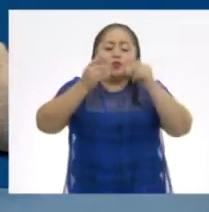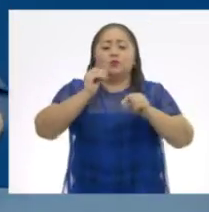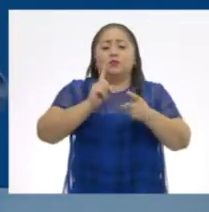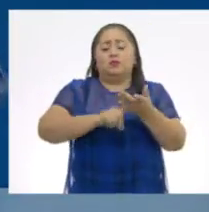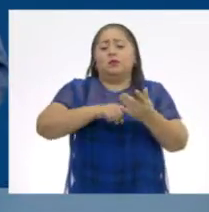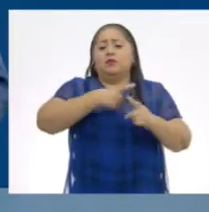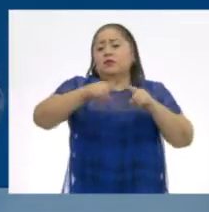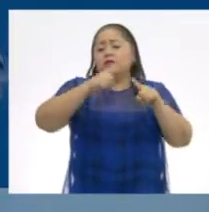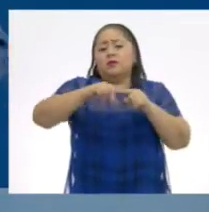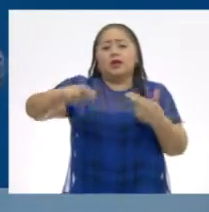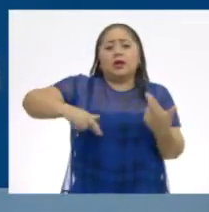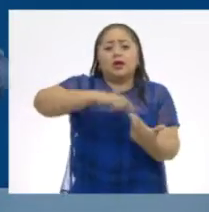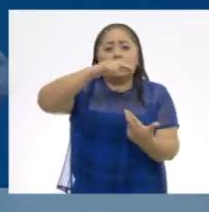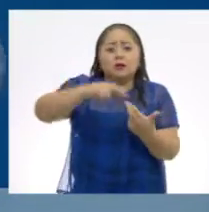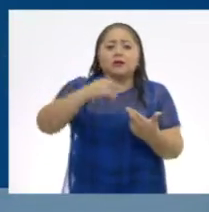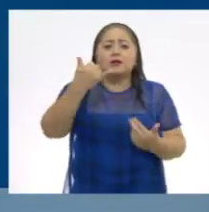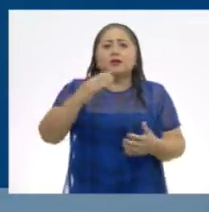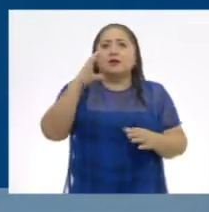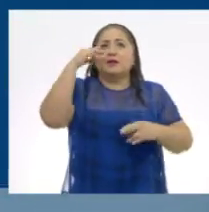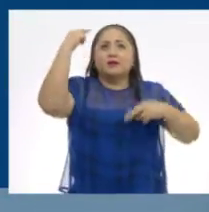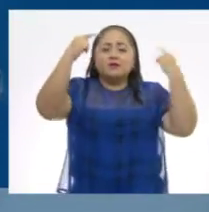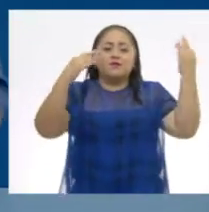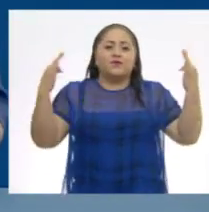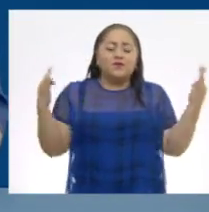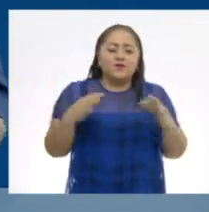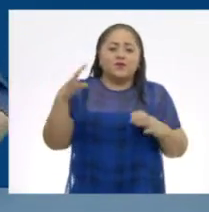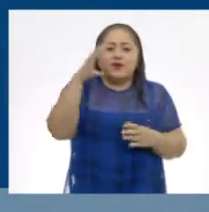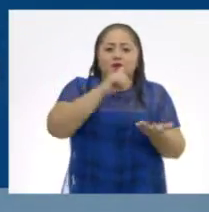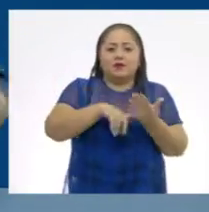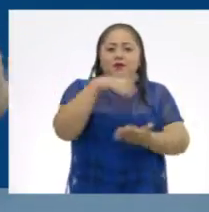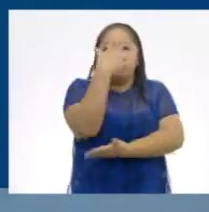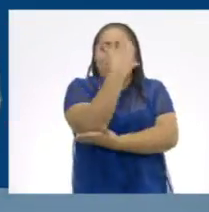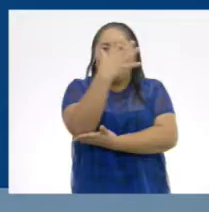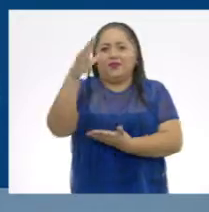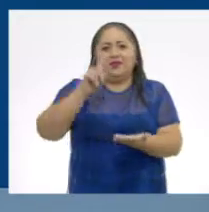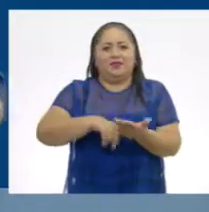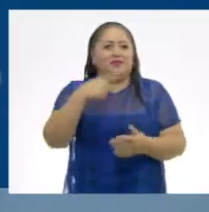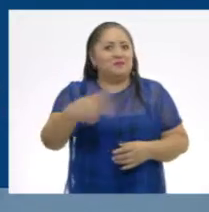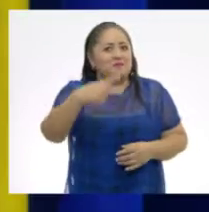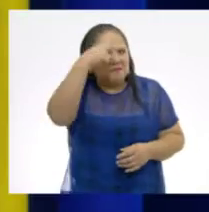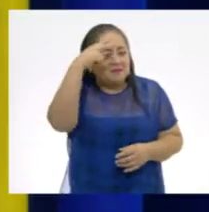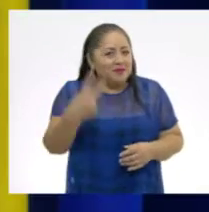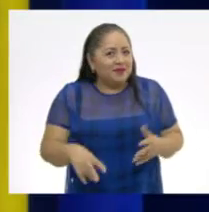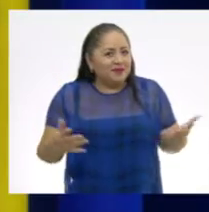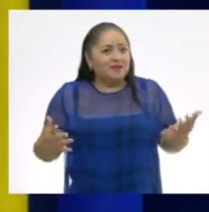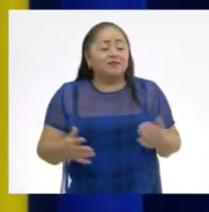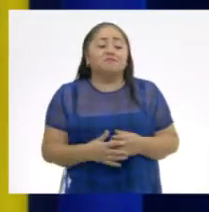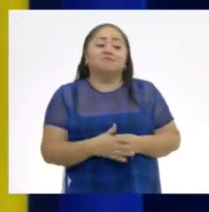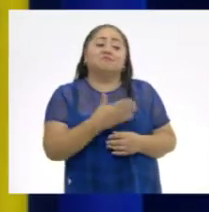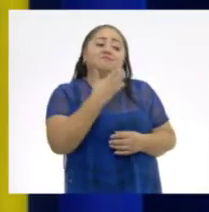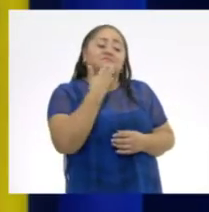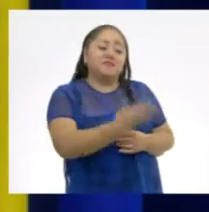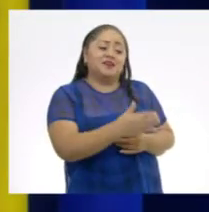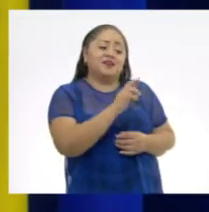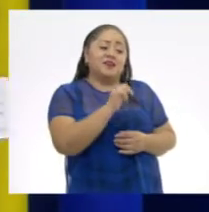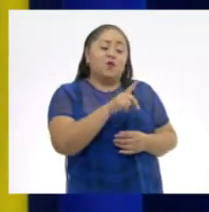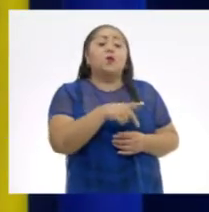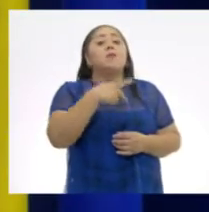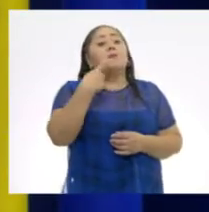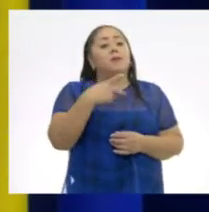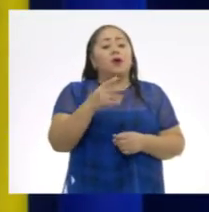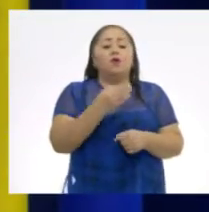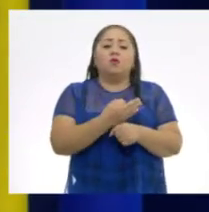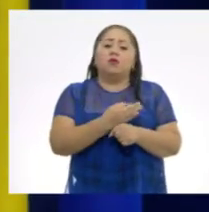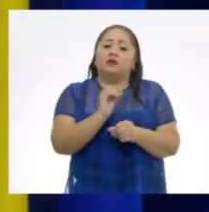diversas regiones y los climas y la vegetación de México. Excelente, Raúl. Pero estamos